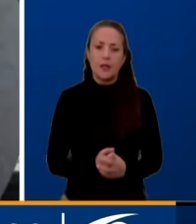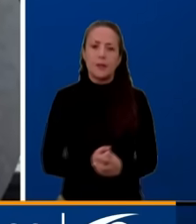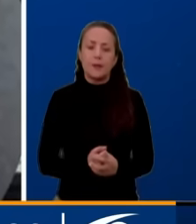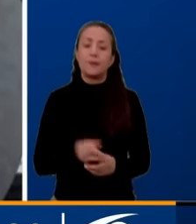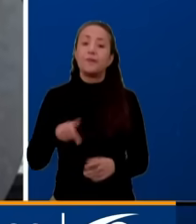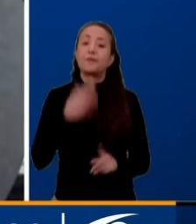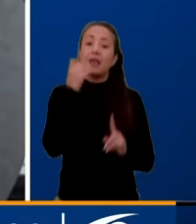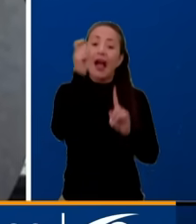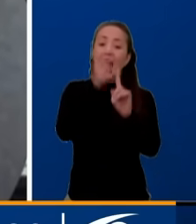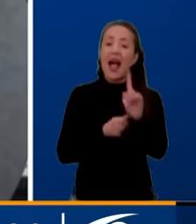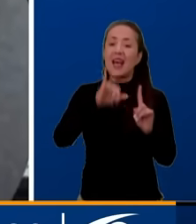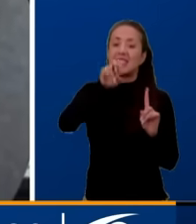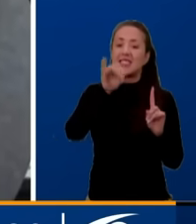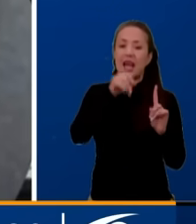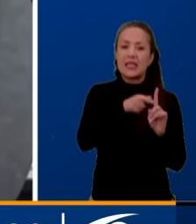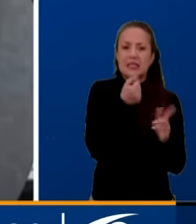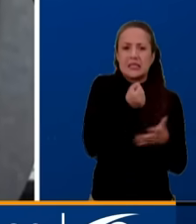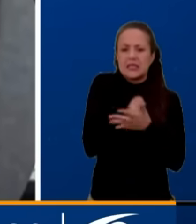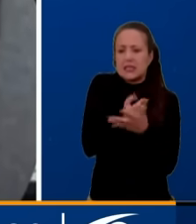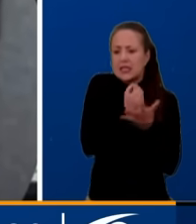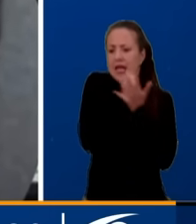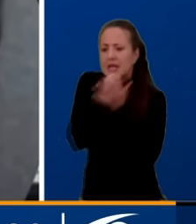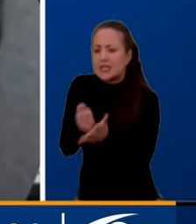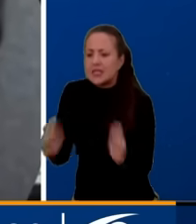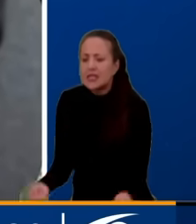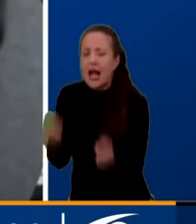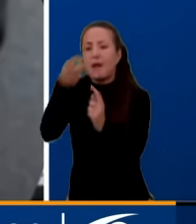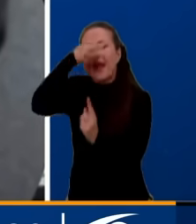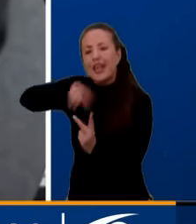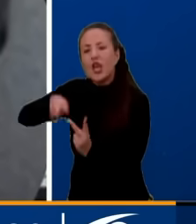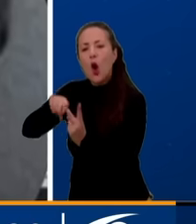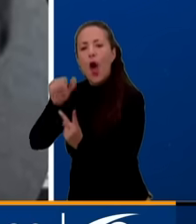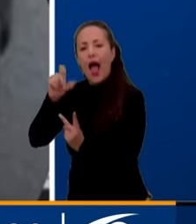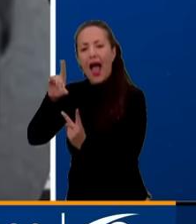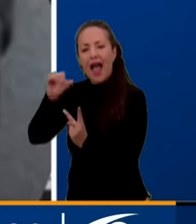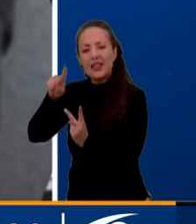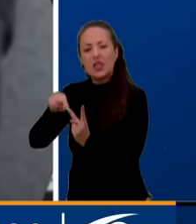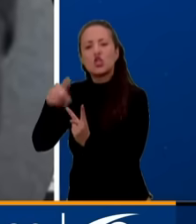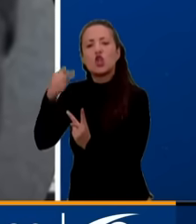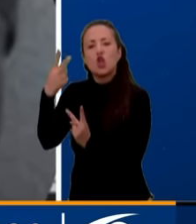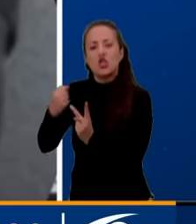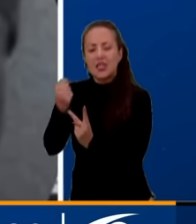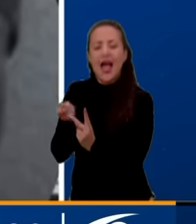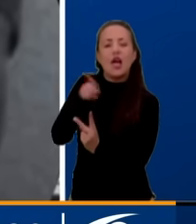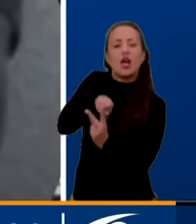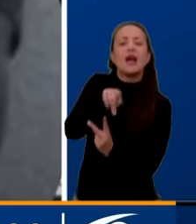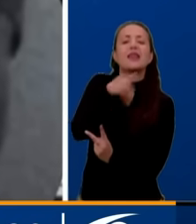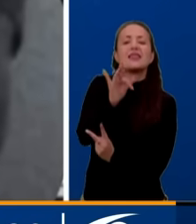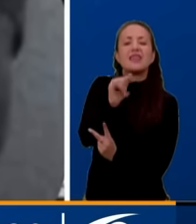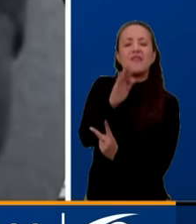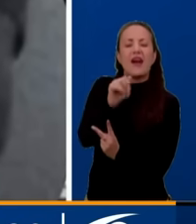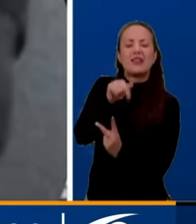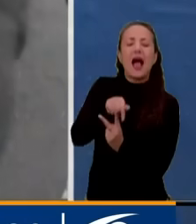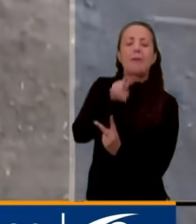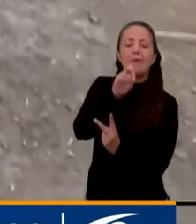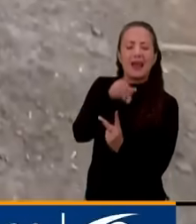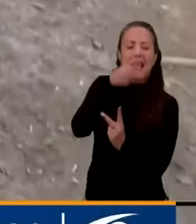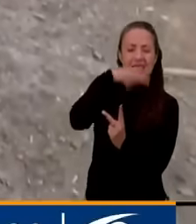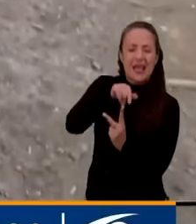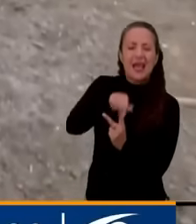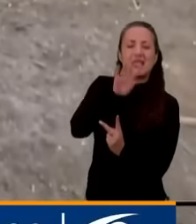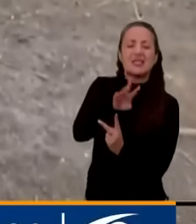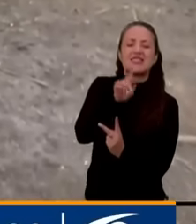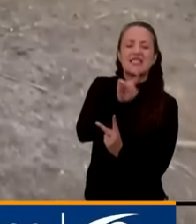Vargas murió intentando salvar a sus hijos Anderson tibat Vargas de 12 años y Sebastián tibat Vargas de 7 años cuando